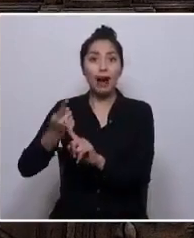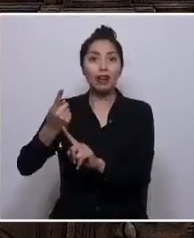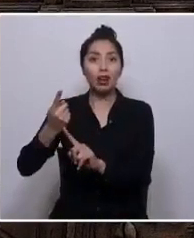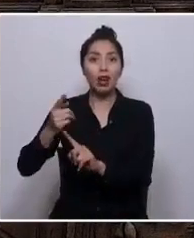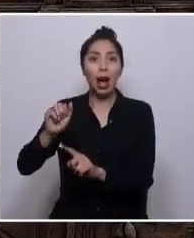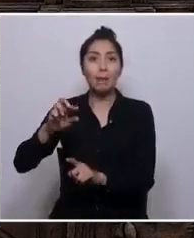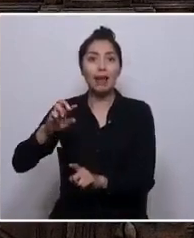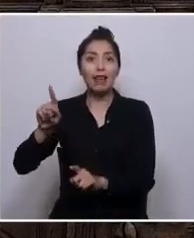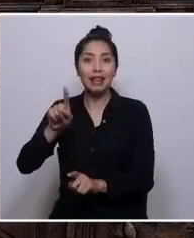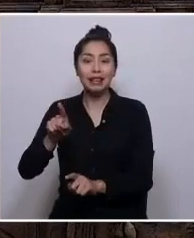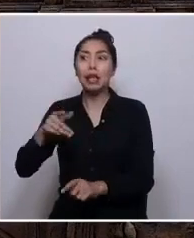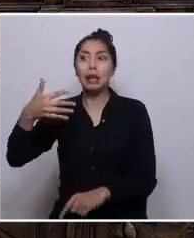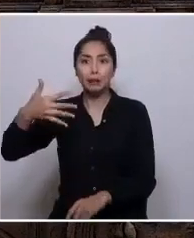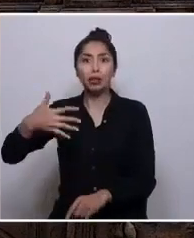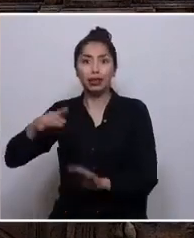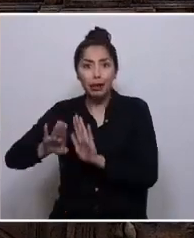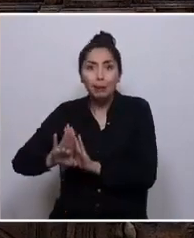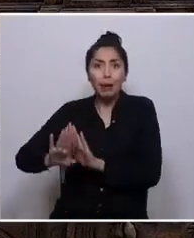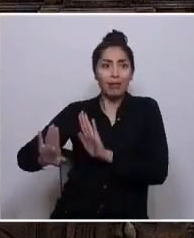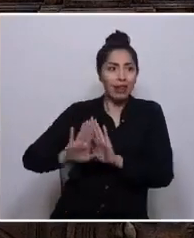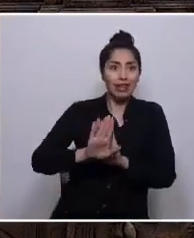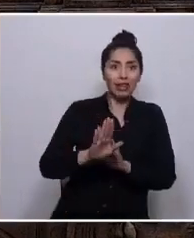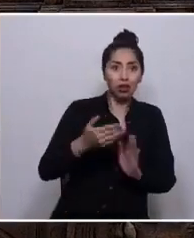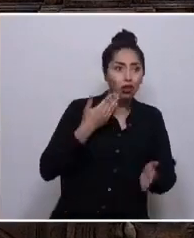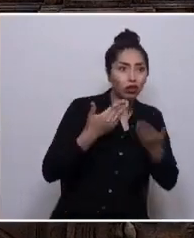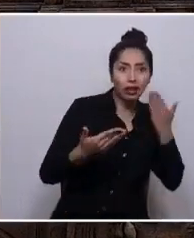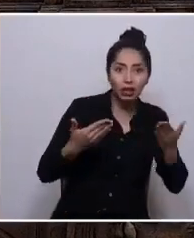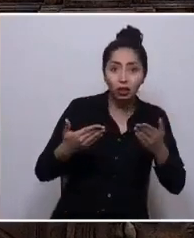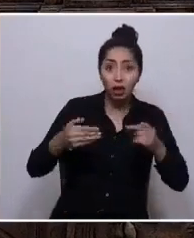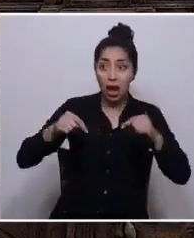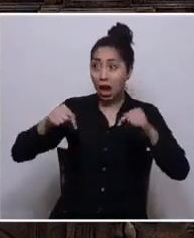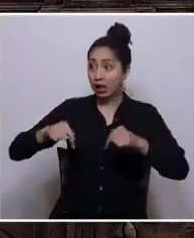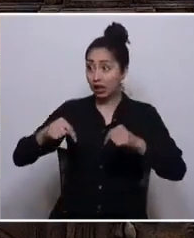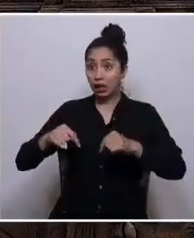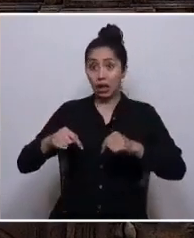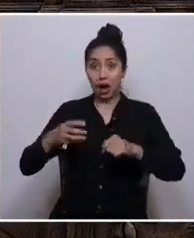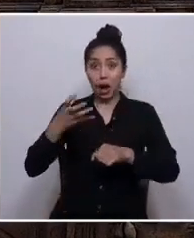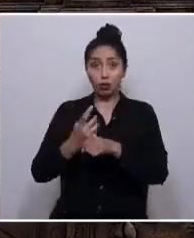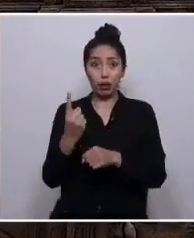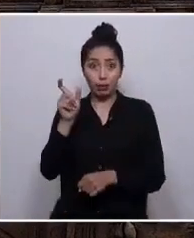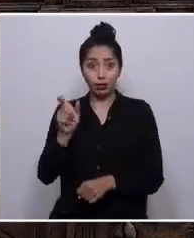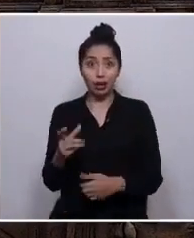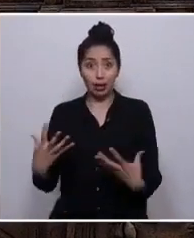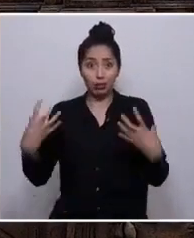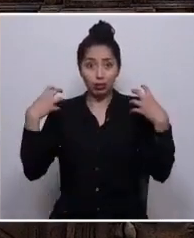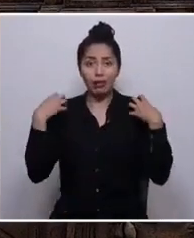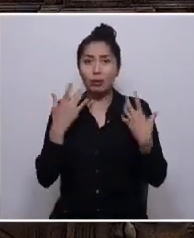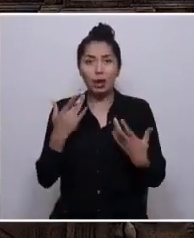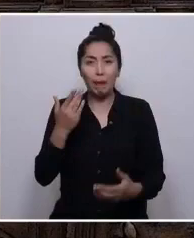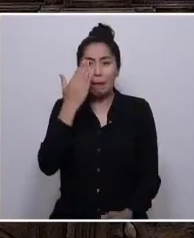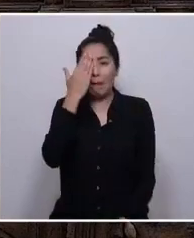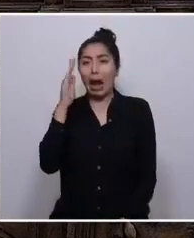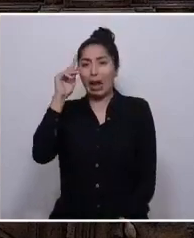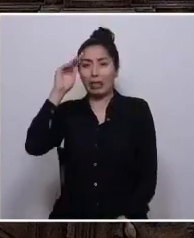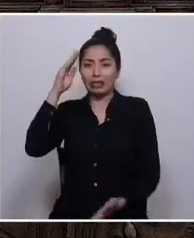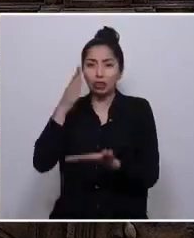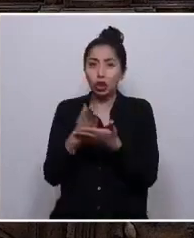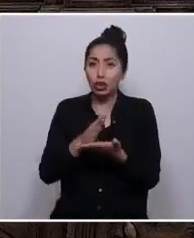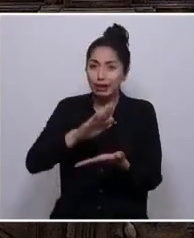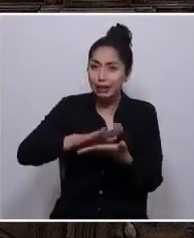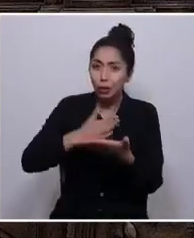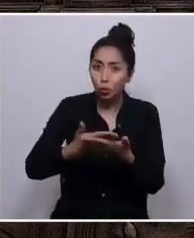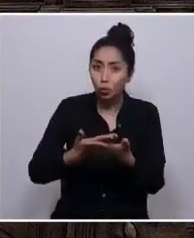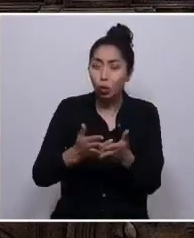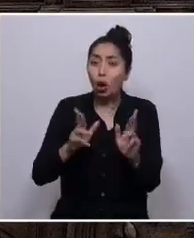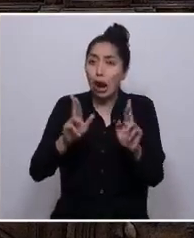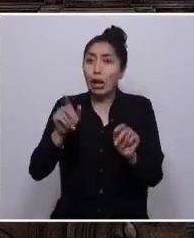acá entre nosotras está uno de los responsables de tomar pésimas decisiones sanitarias espero que al menos tenga la decencia